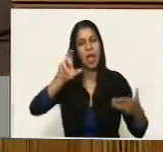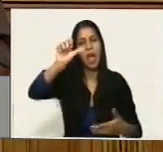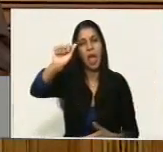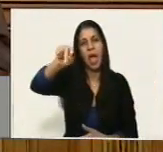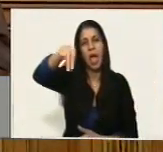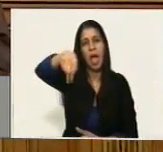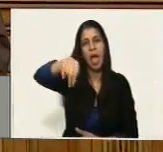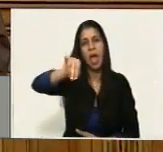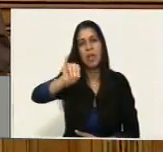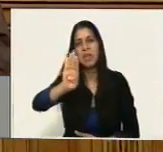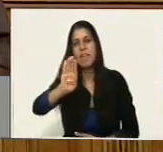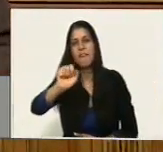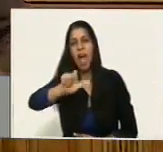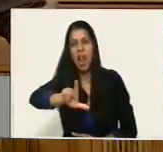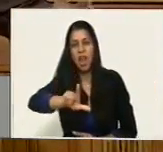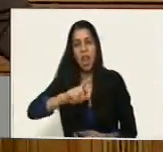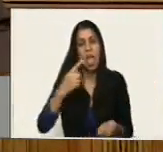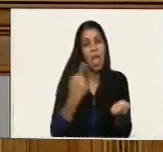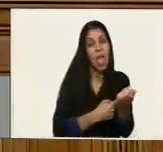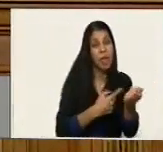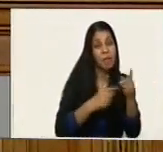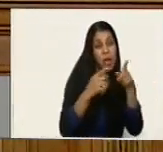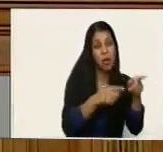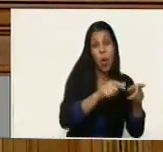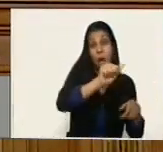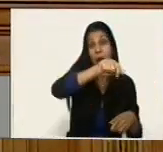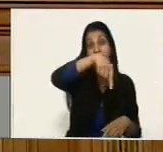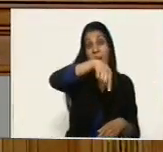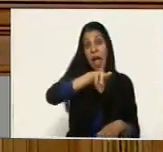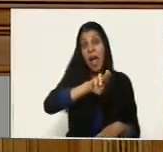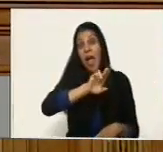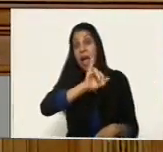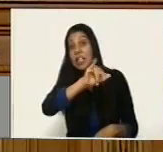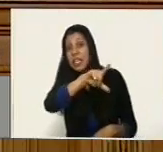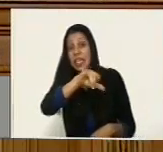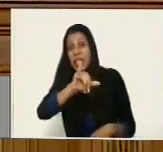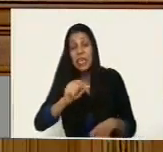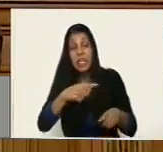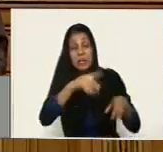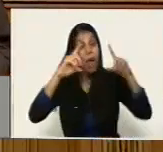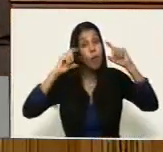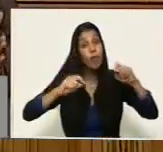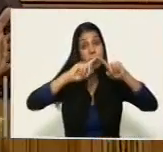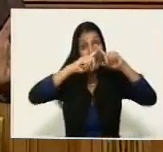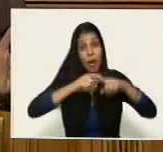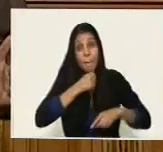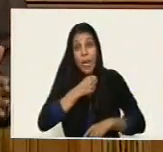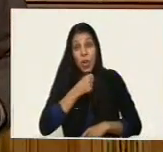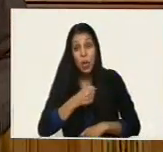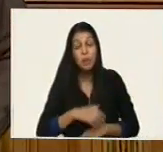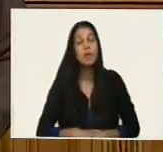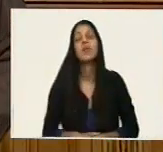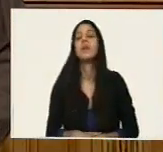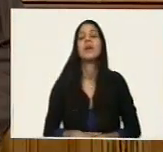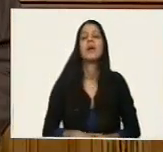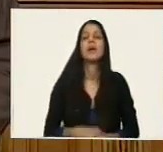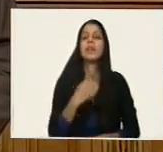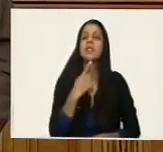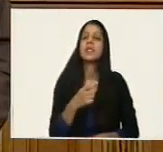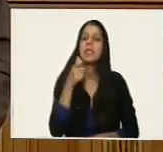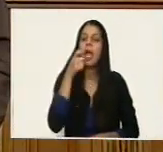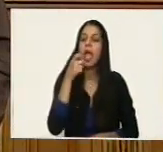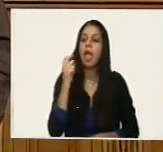hermano de Aquiles, él dice que en un pueblo habían 2 vendedores de empanadas.